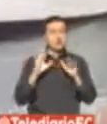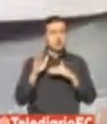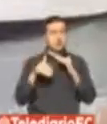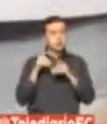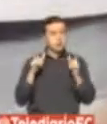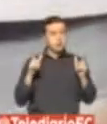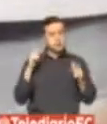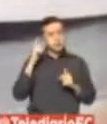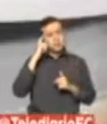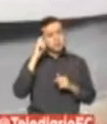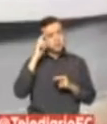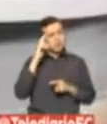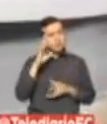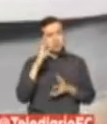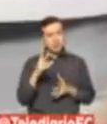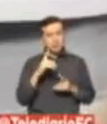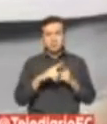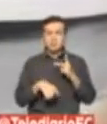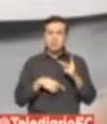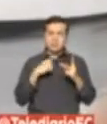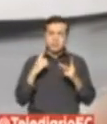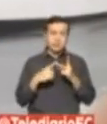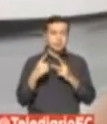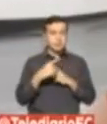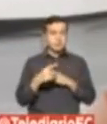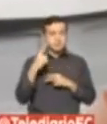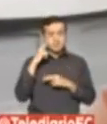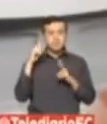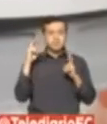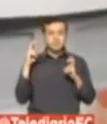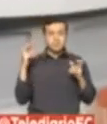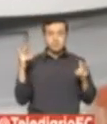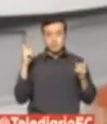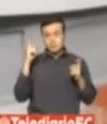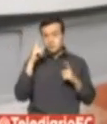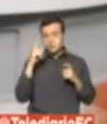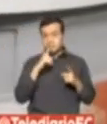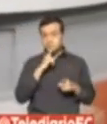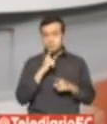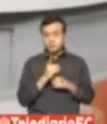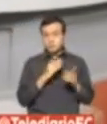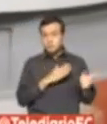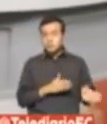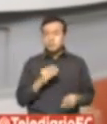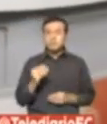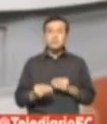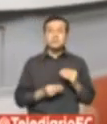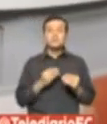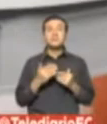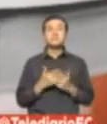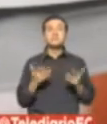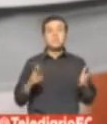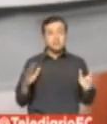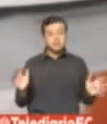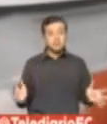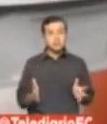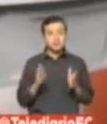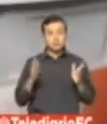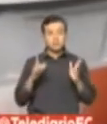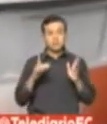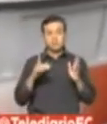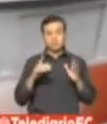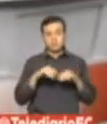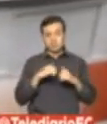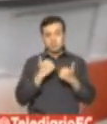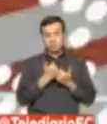global. En segunda instancia, tuvimos temas muy complejos que teníamos que impulsarlos en la